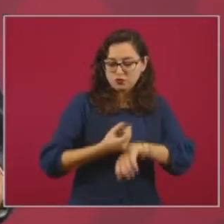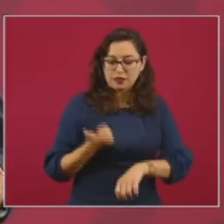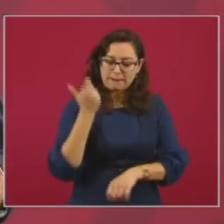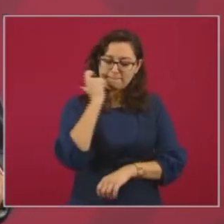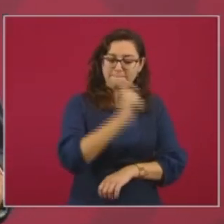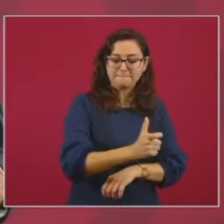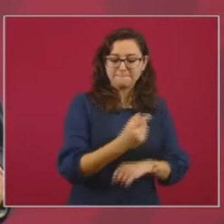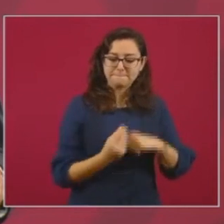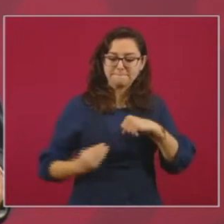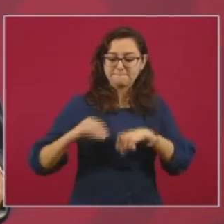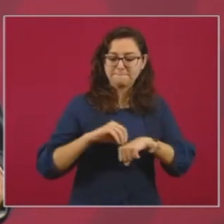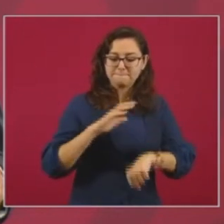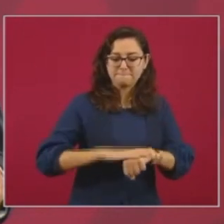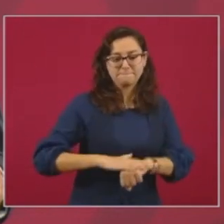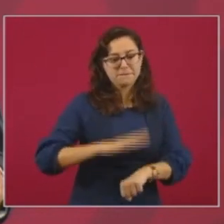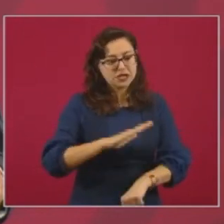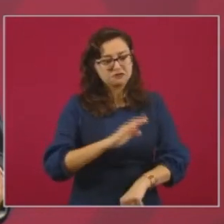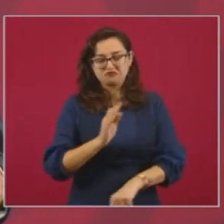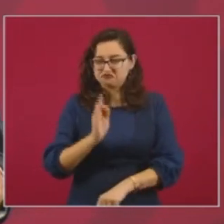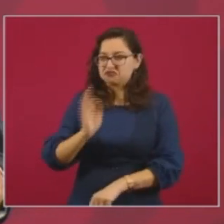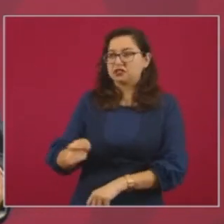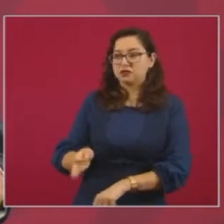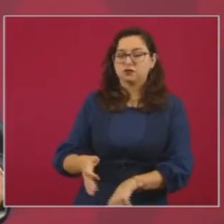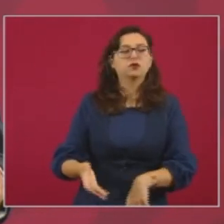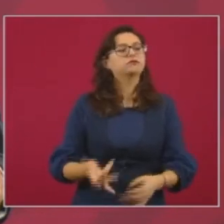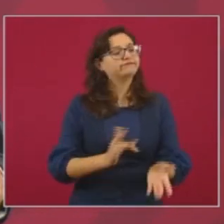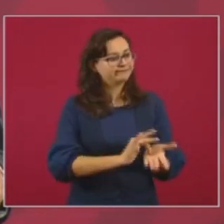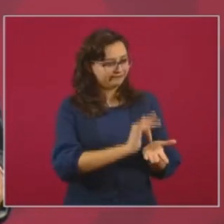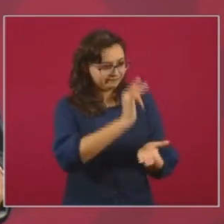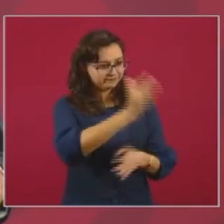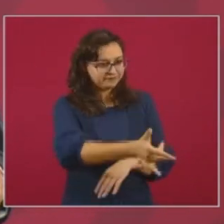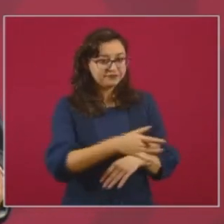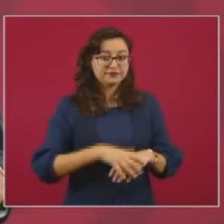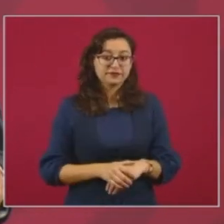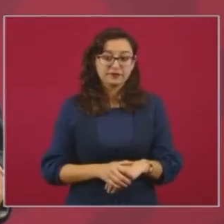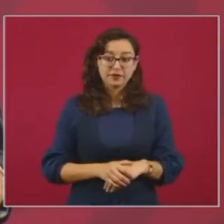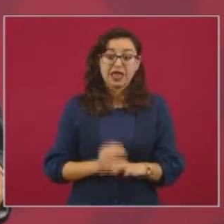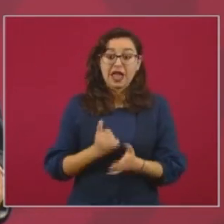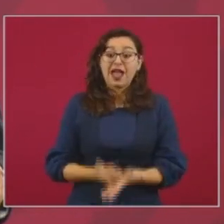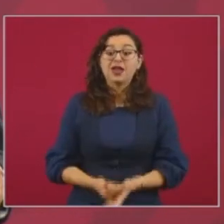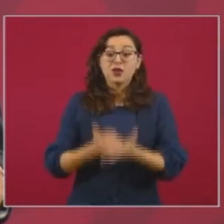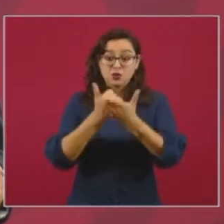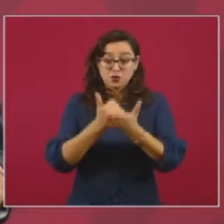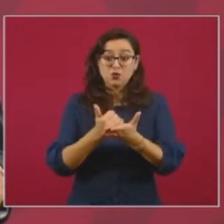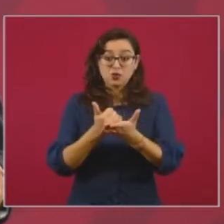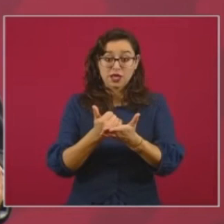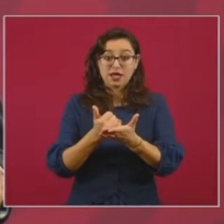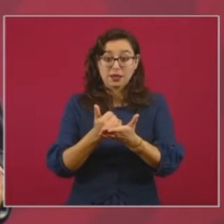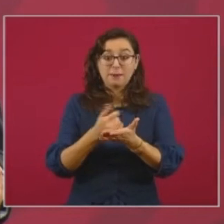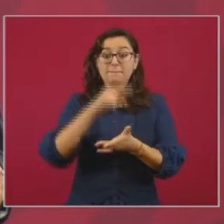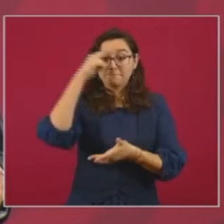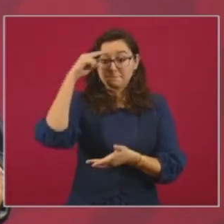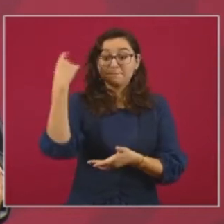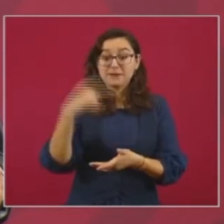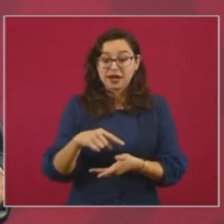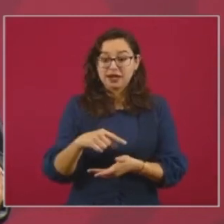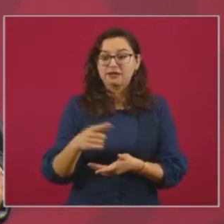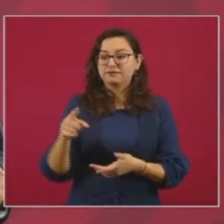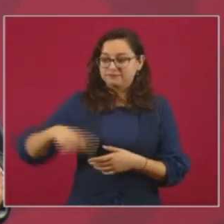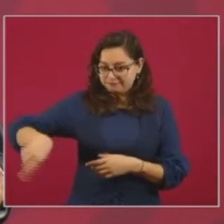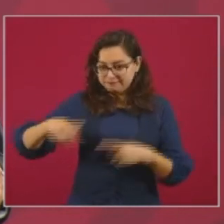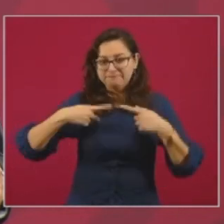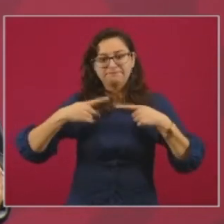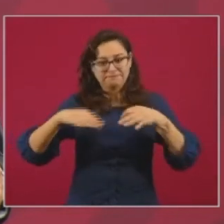para pensionados. Esto va a ayudar a que se reciba más